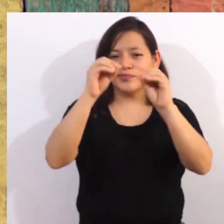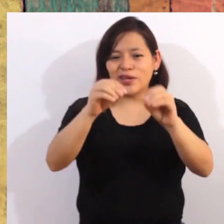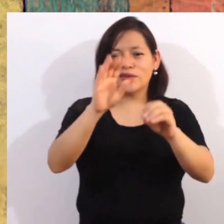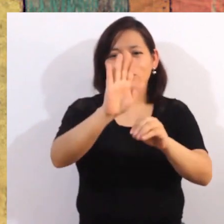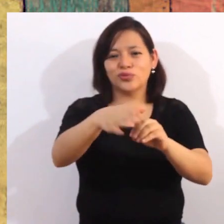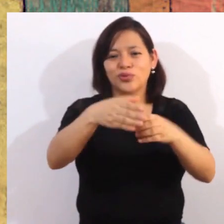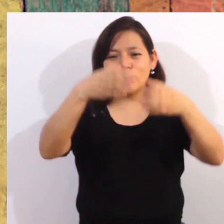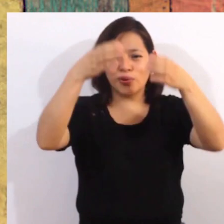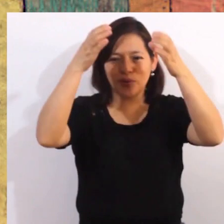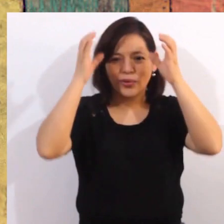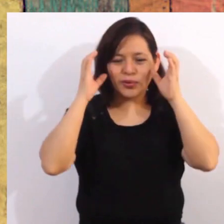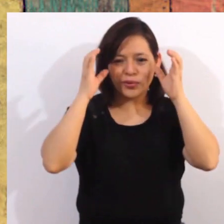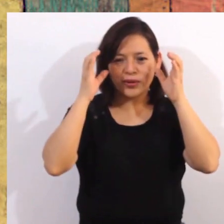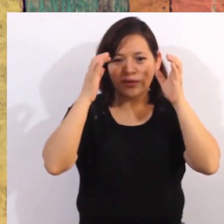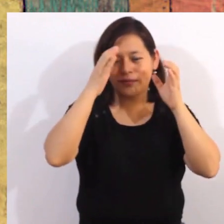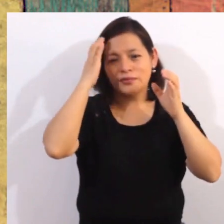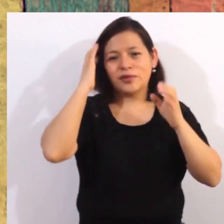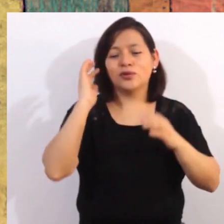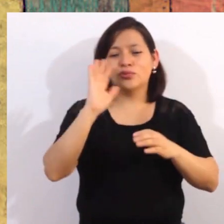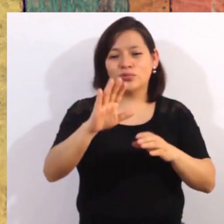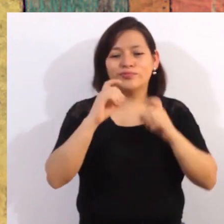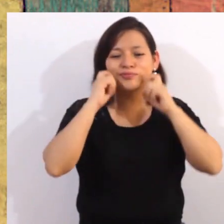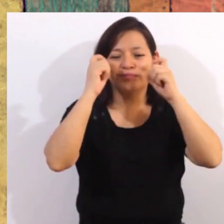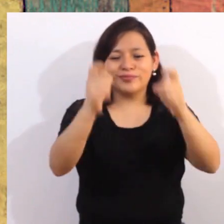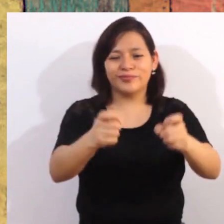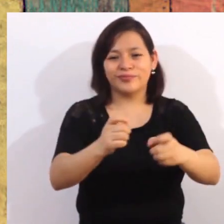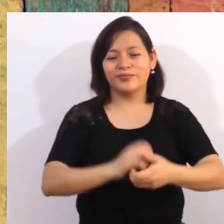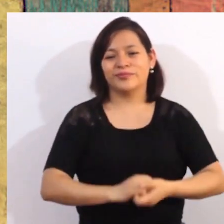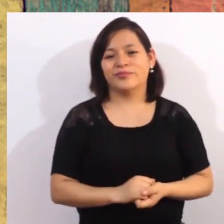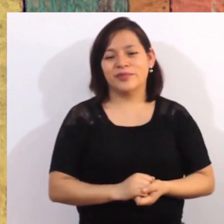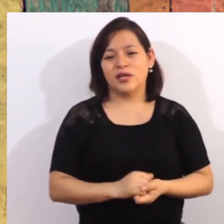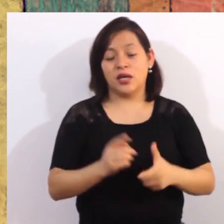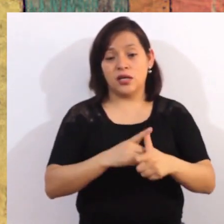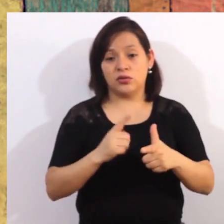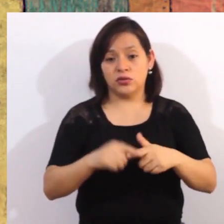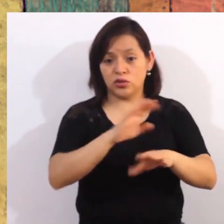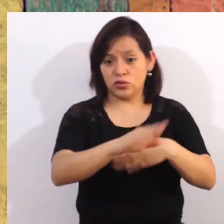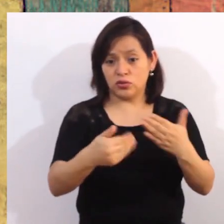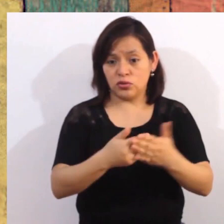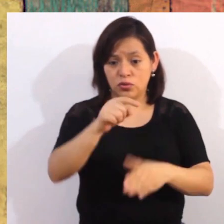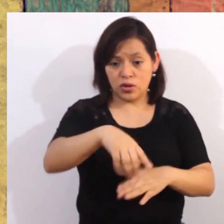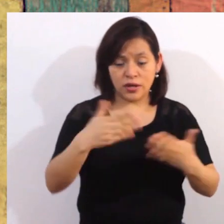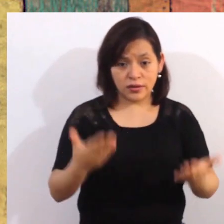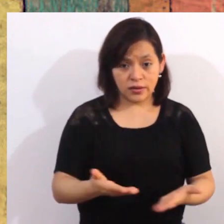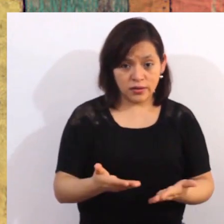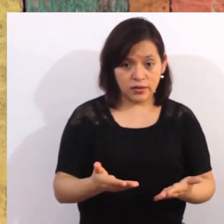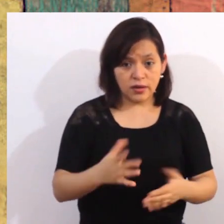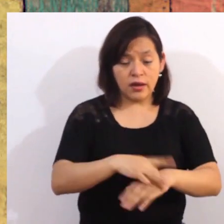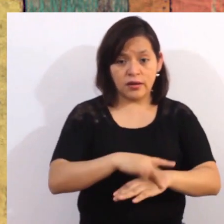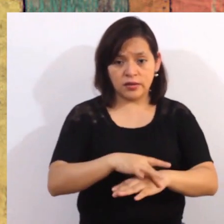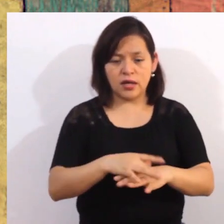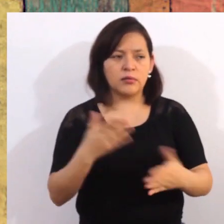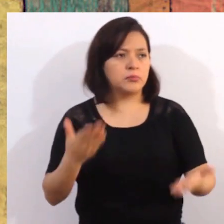aquí yo vengo pronto y mi galardón conmigo. Bueno, entonces todo lo que tú puedas tener aquí,